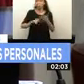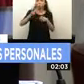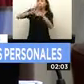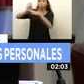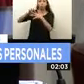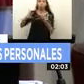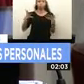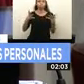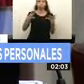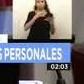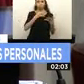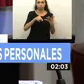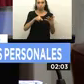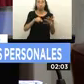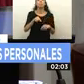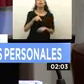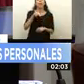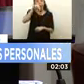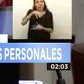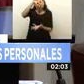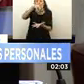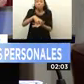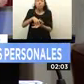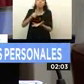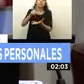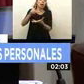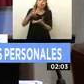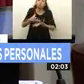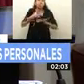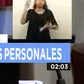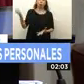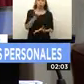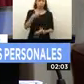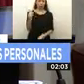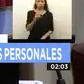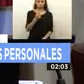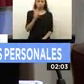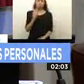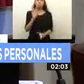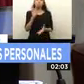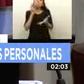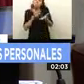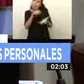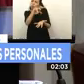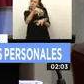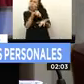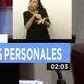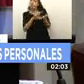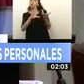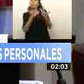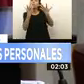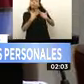operativo ahora bien esta importante empresa multinacional miremos la Cómo